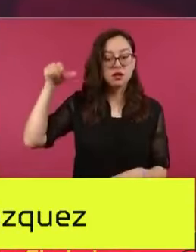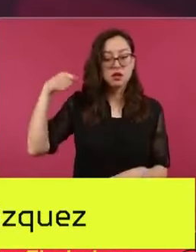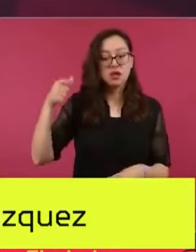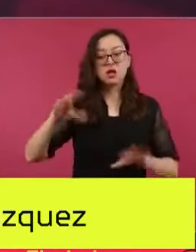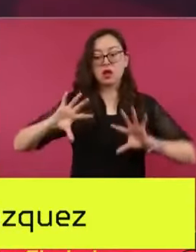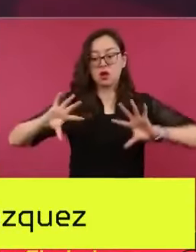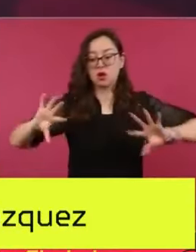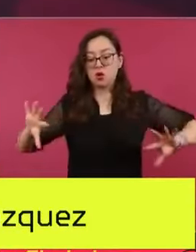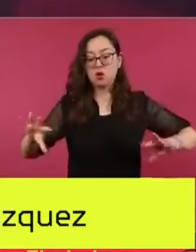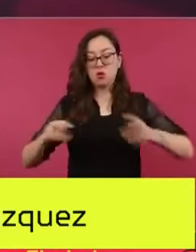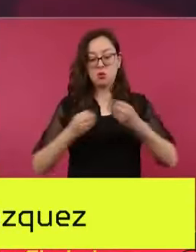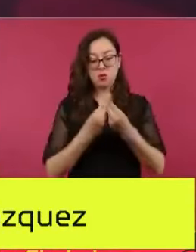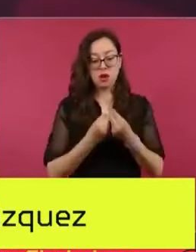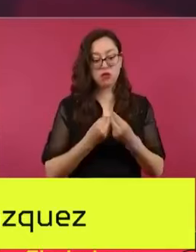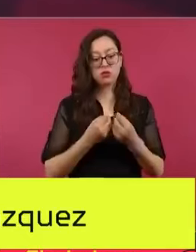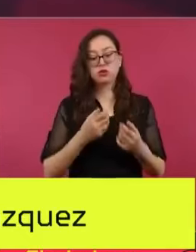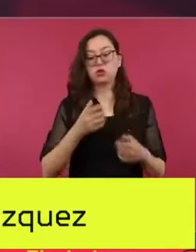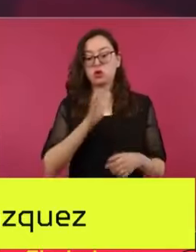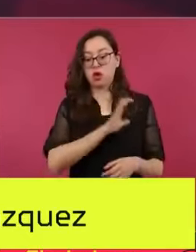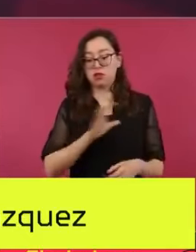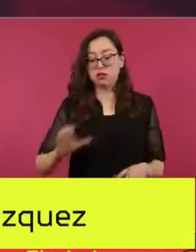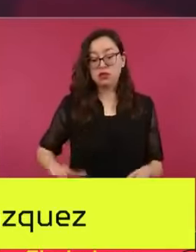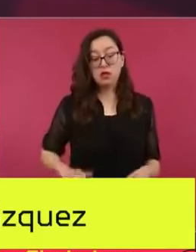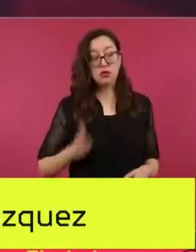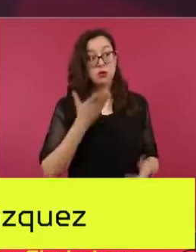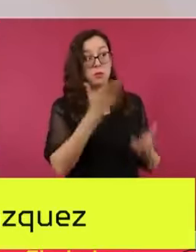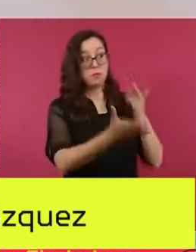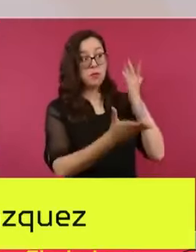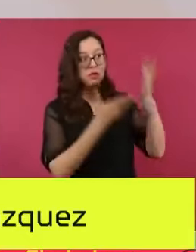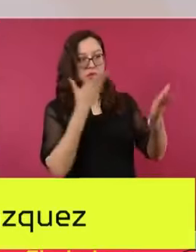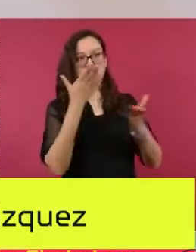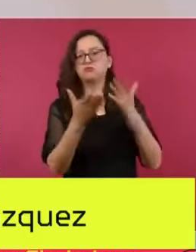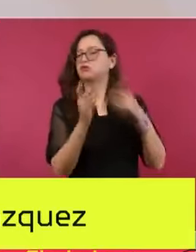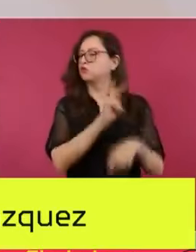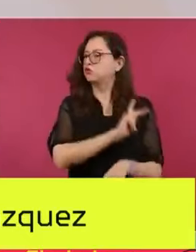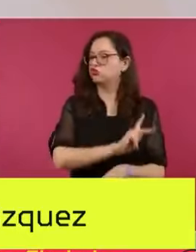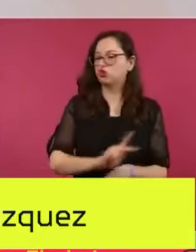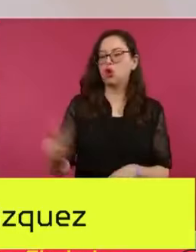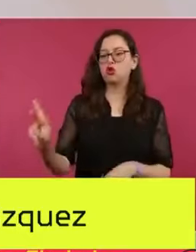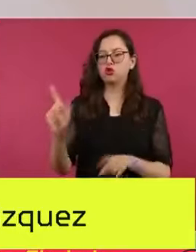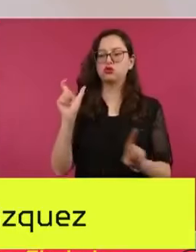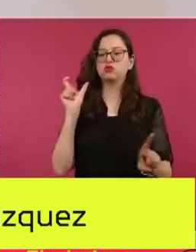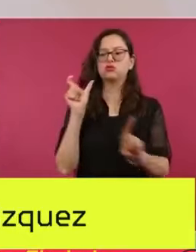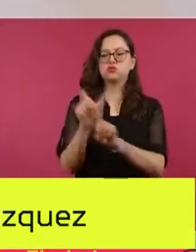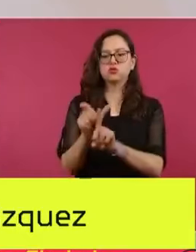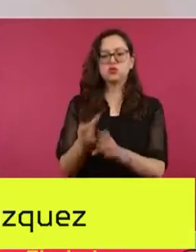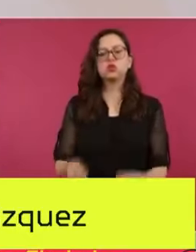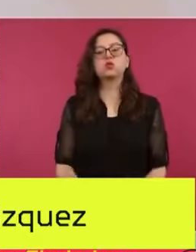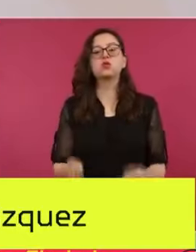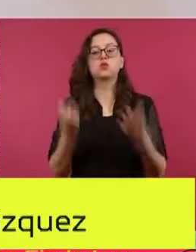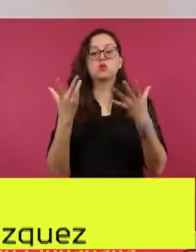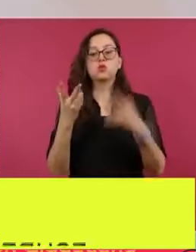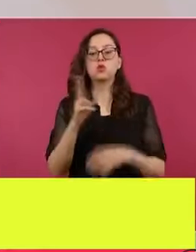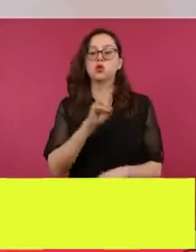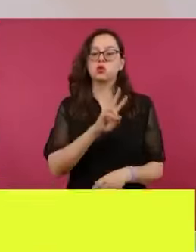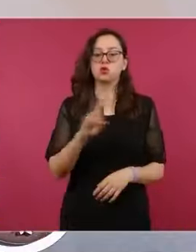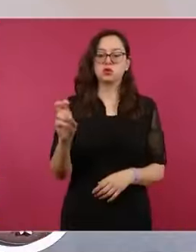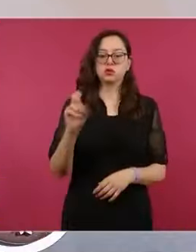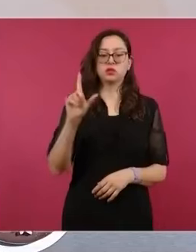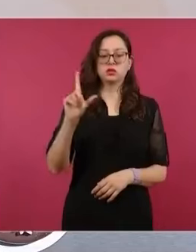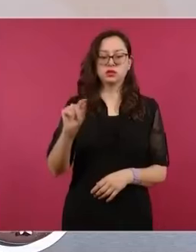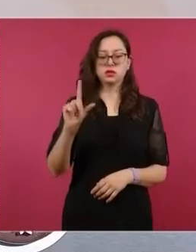totalidad de las solicitudes de protección que nos han llegado y que son 273,